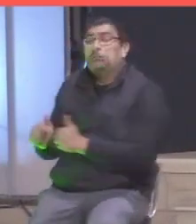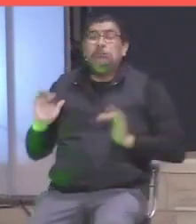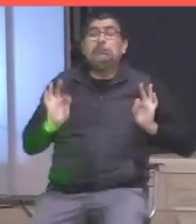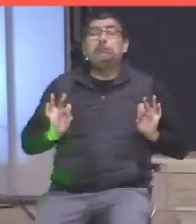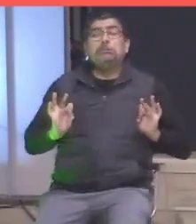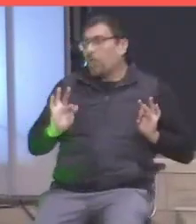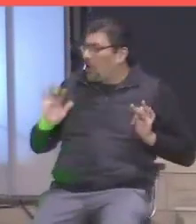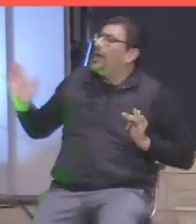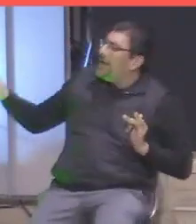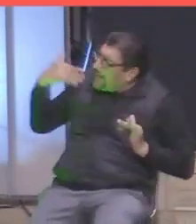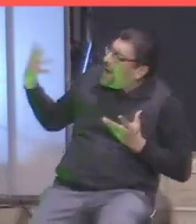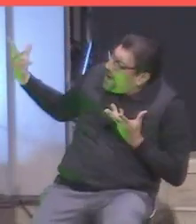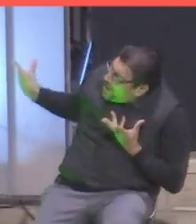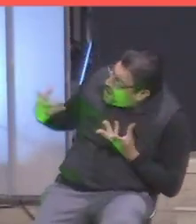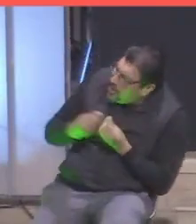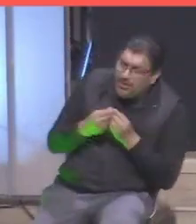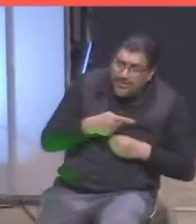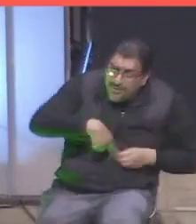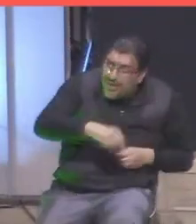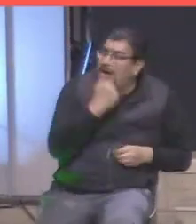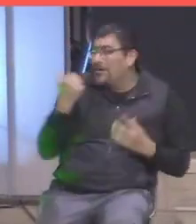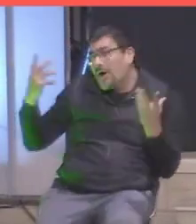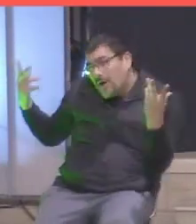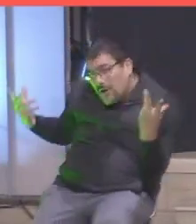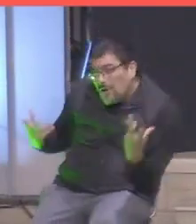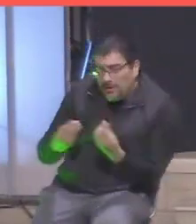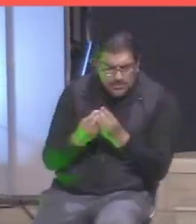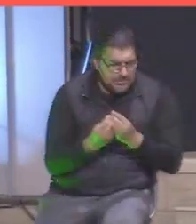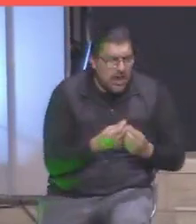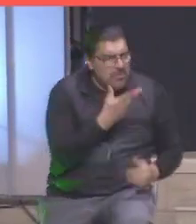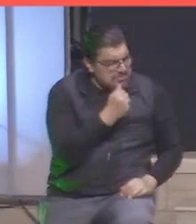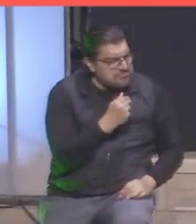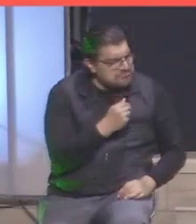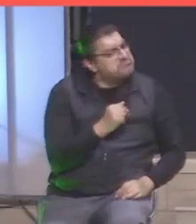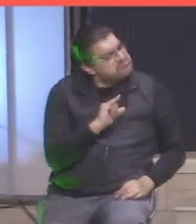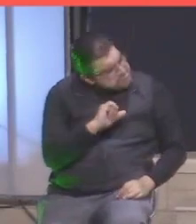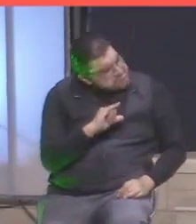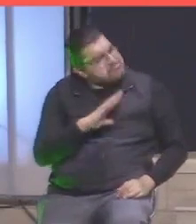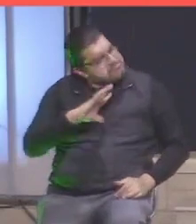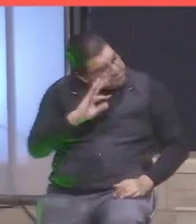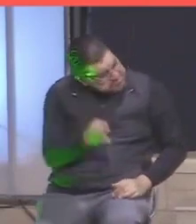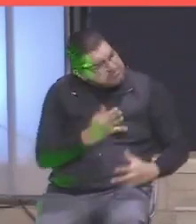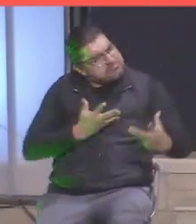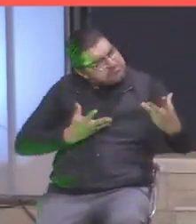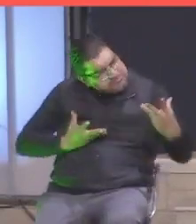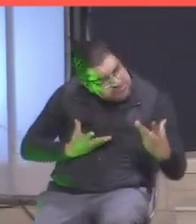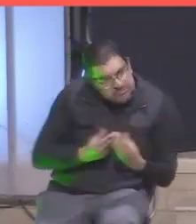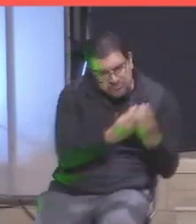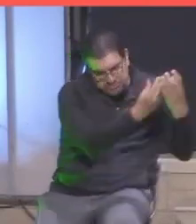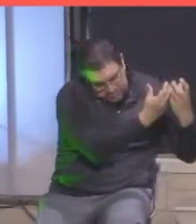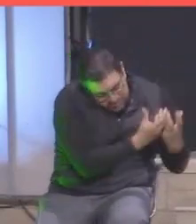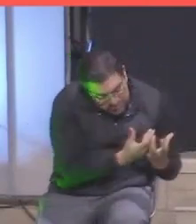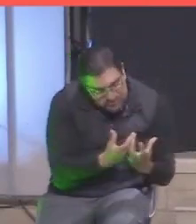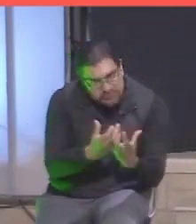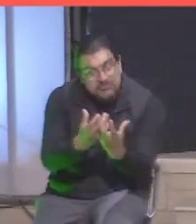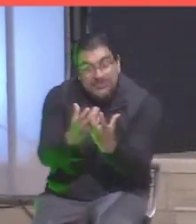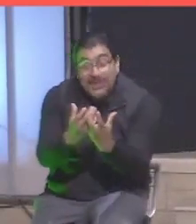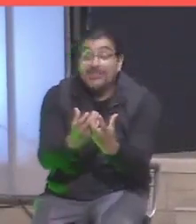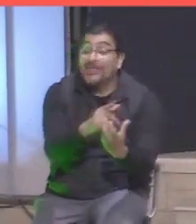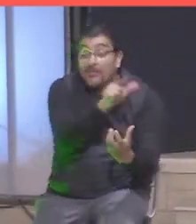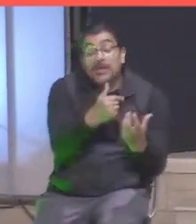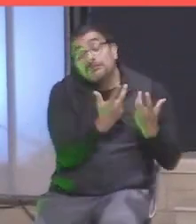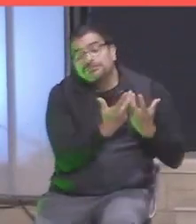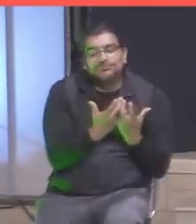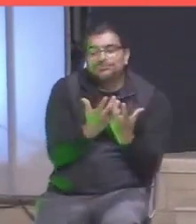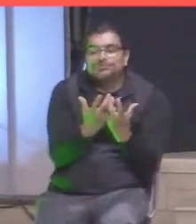flojito que vengas con tus siervos y Eliseo respondió Yo iré verso cuatro se fue pues con